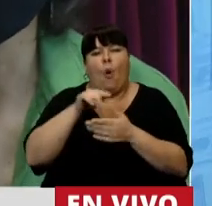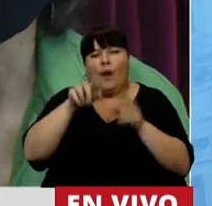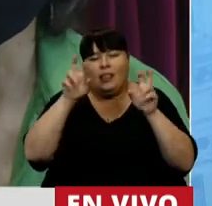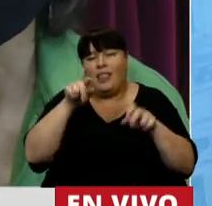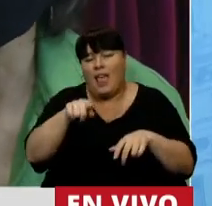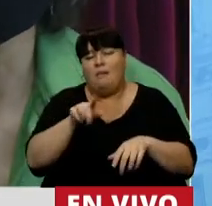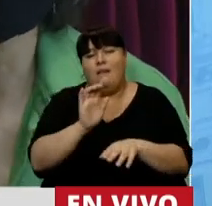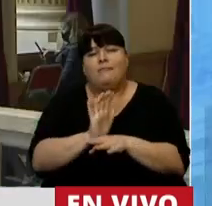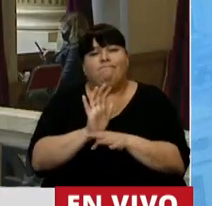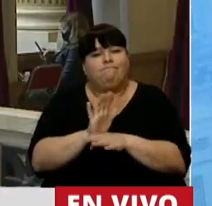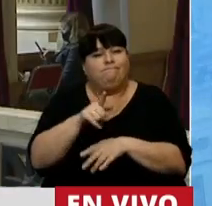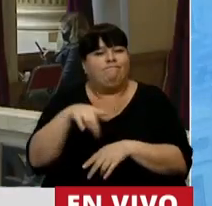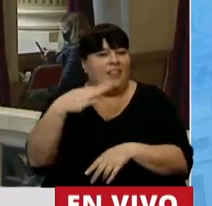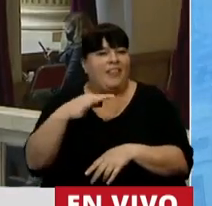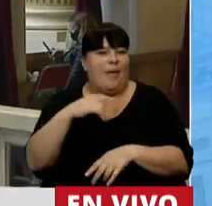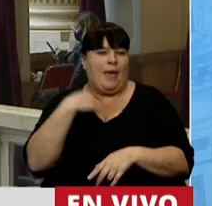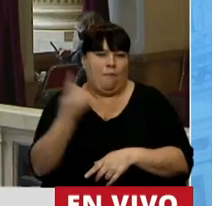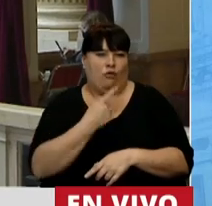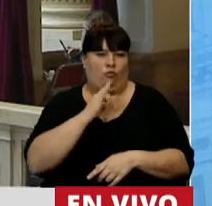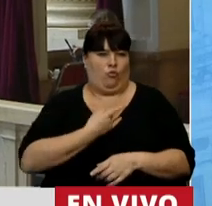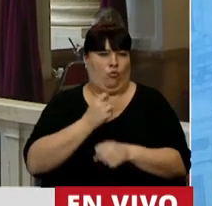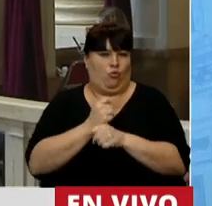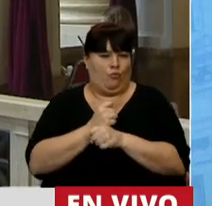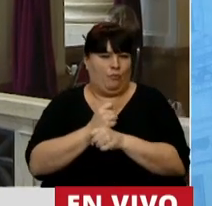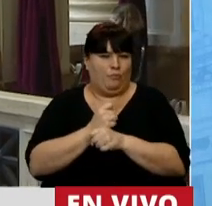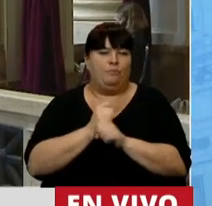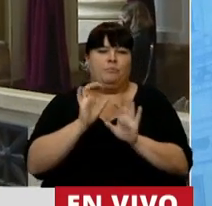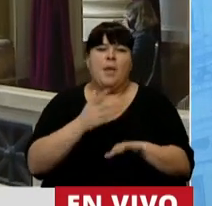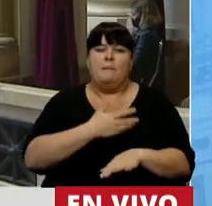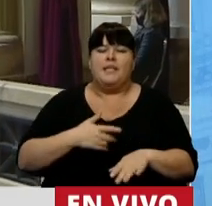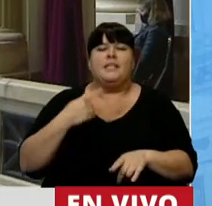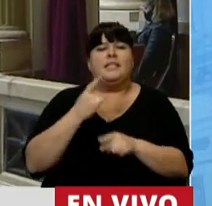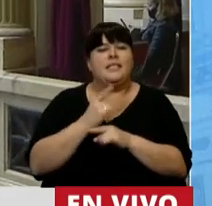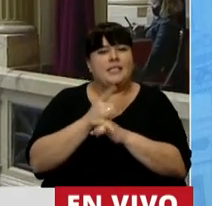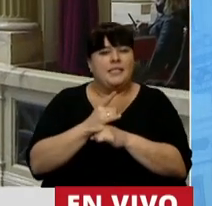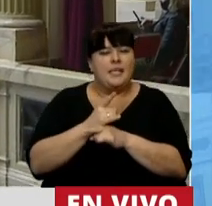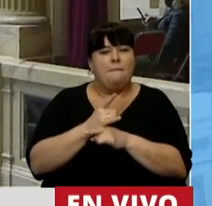que es lo que tenemos que nosotros realizar. Señor presidente, siempre